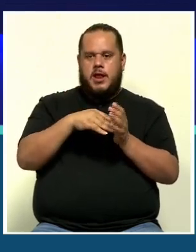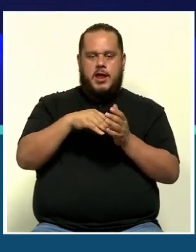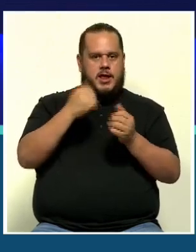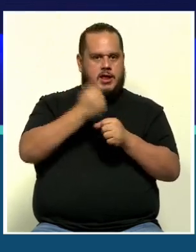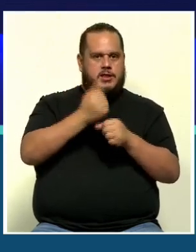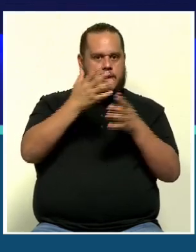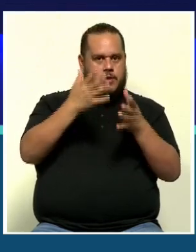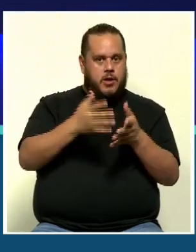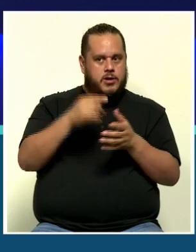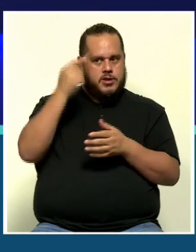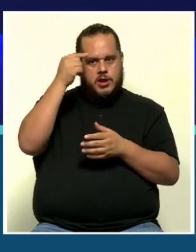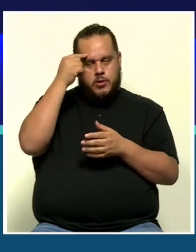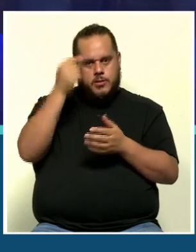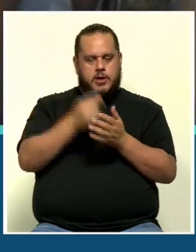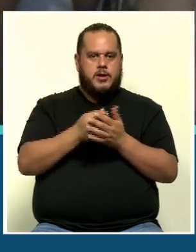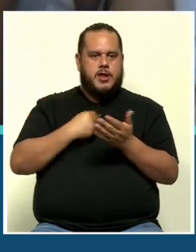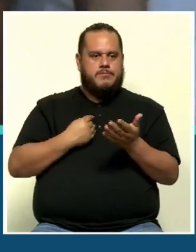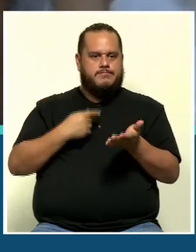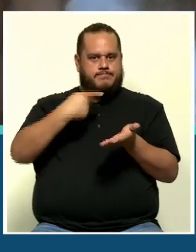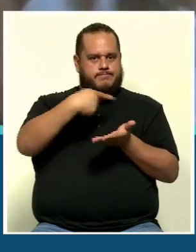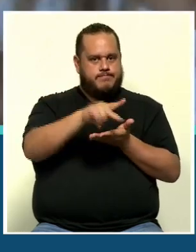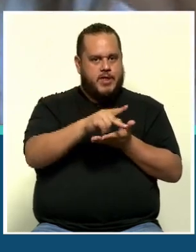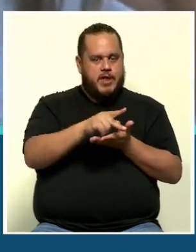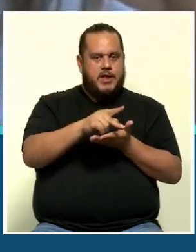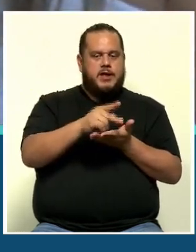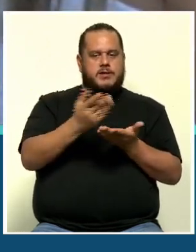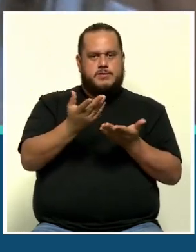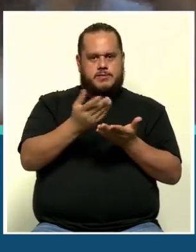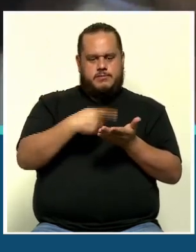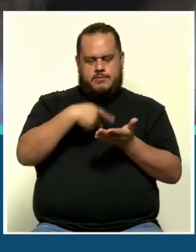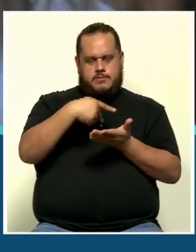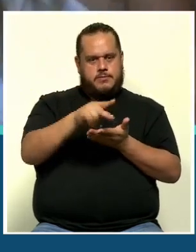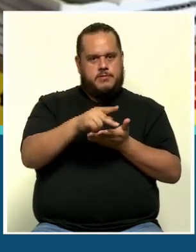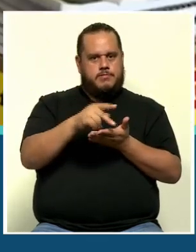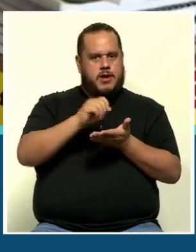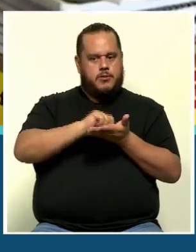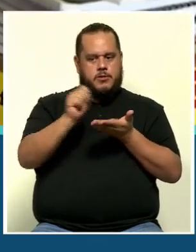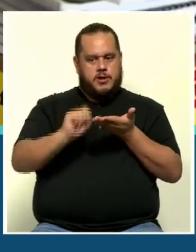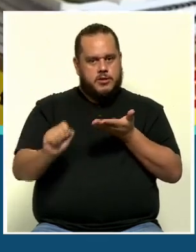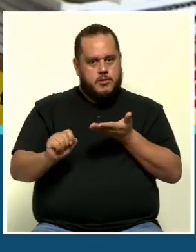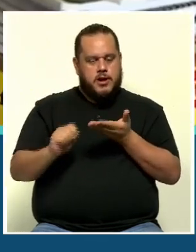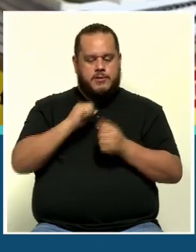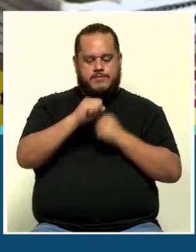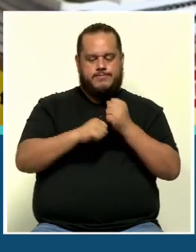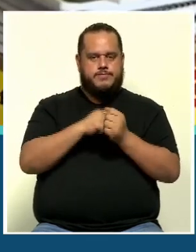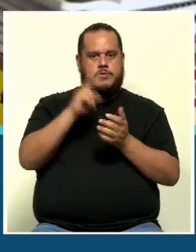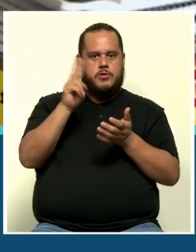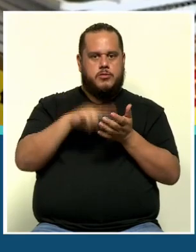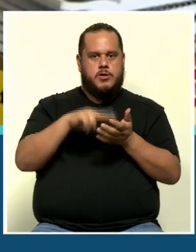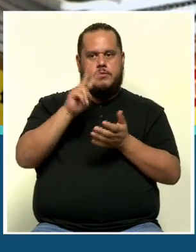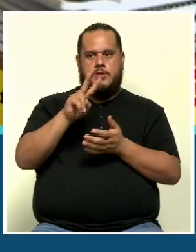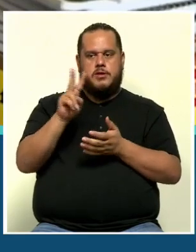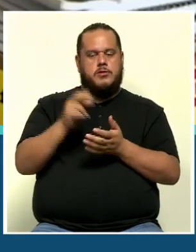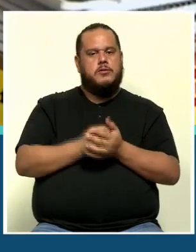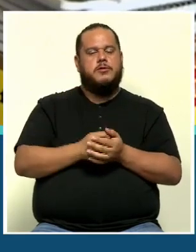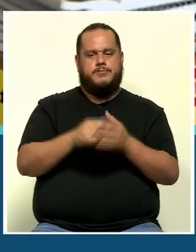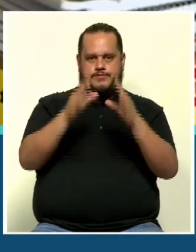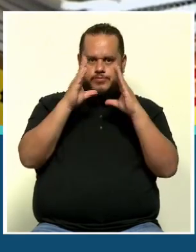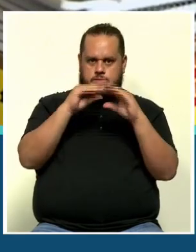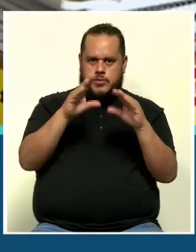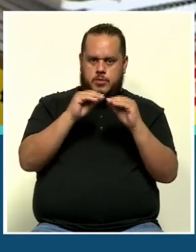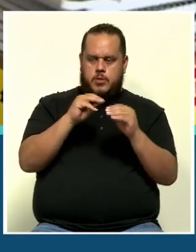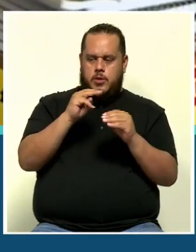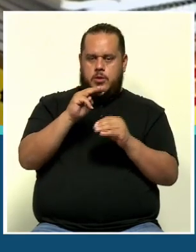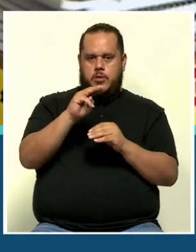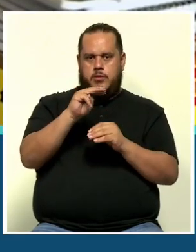y órganos desconcentrados recibirán el pago del salario escolar correspondiente al año 2022. Según informó el Ministerio